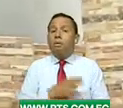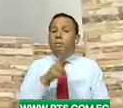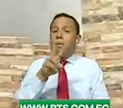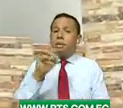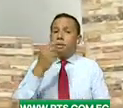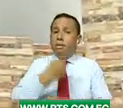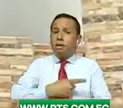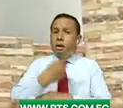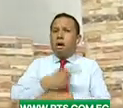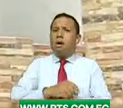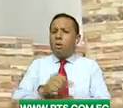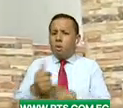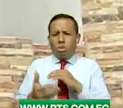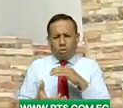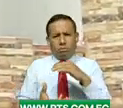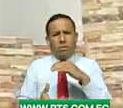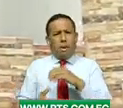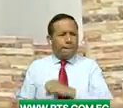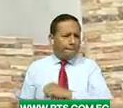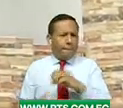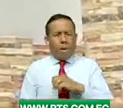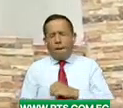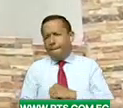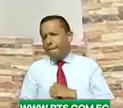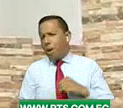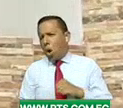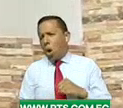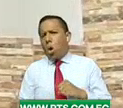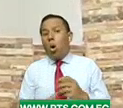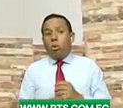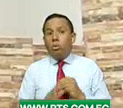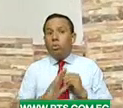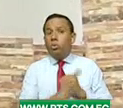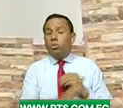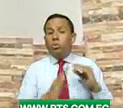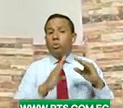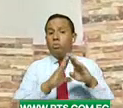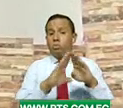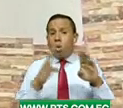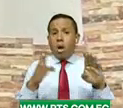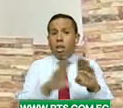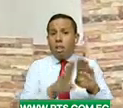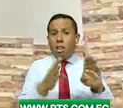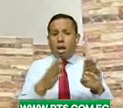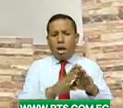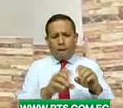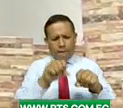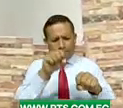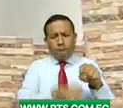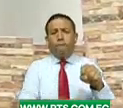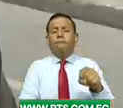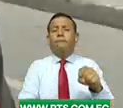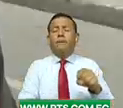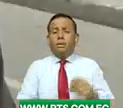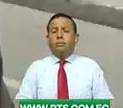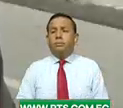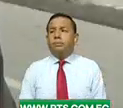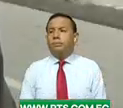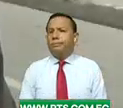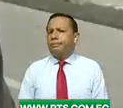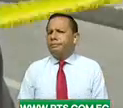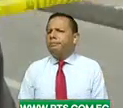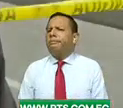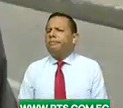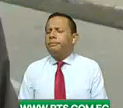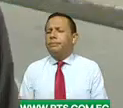lanzaron otra dinamita que sí detonó, destruyendo la puerta de acceso sin causar heridos o pérdidas humanas. Lo que podría indicarle que